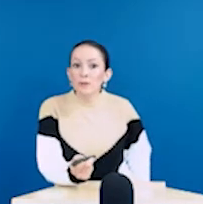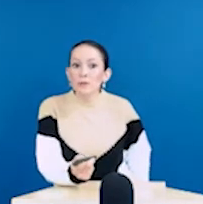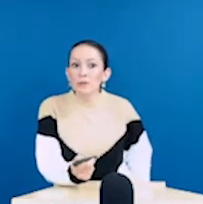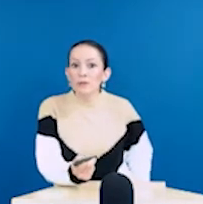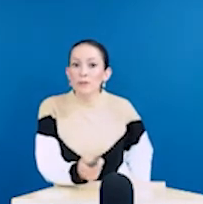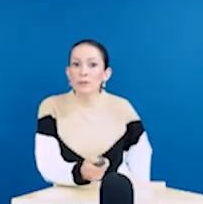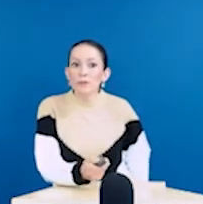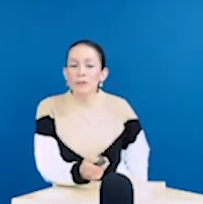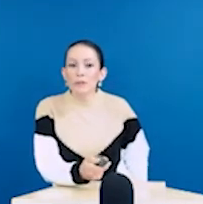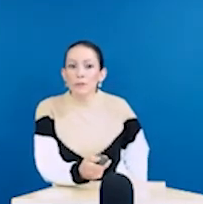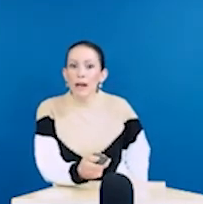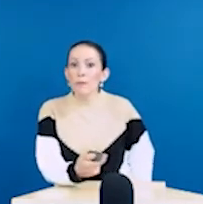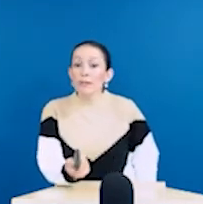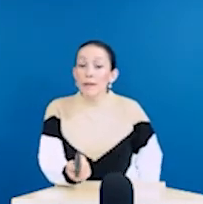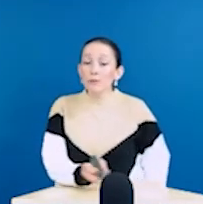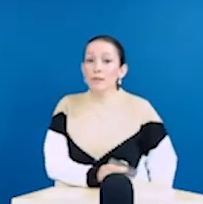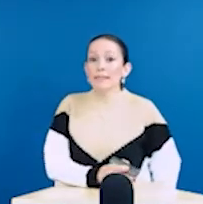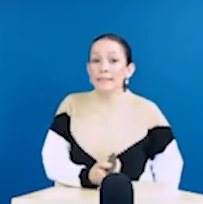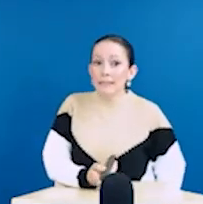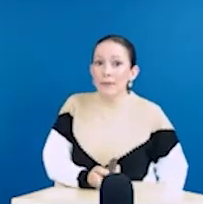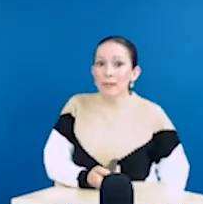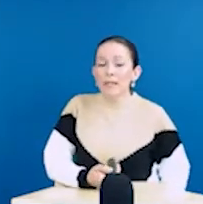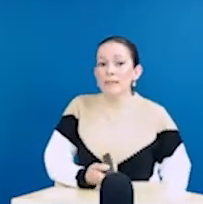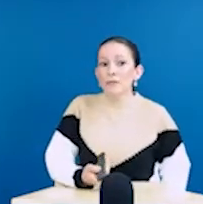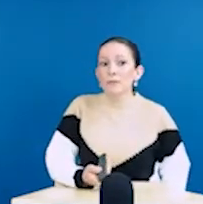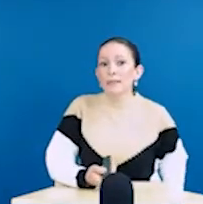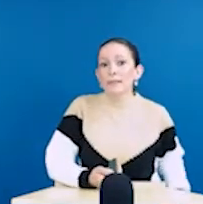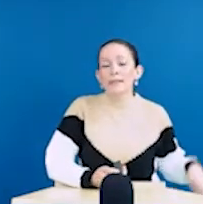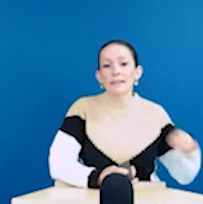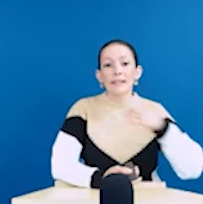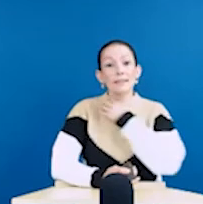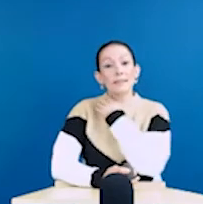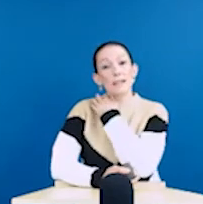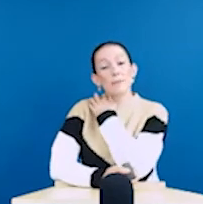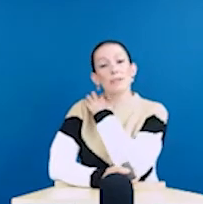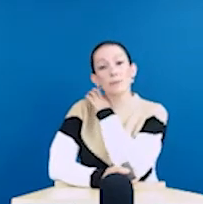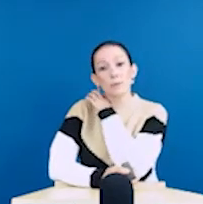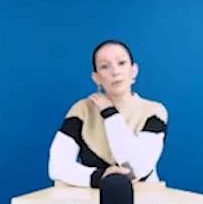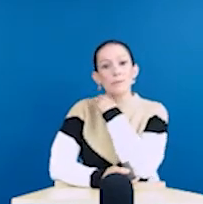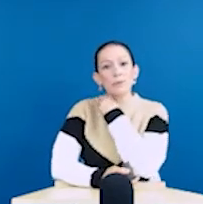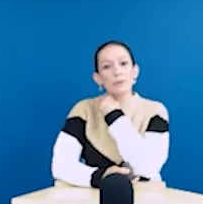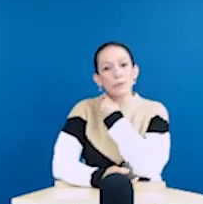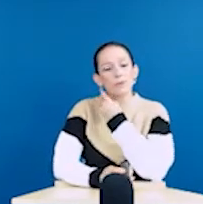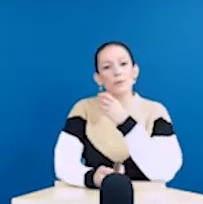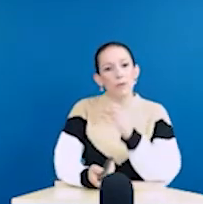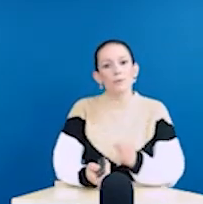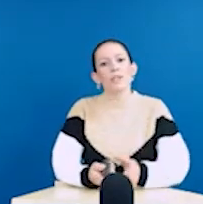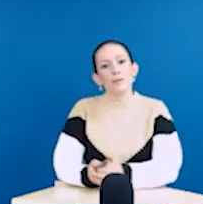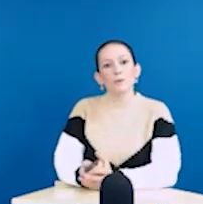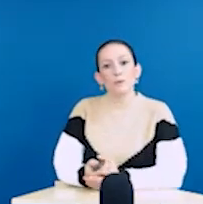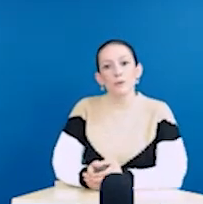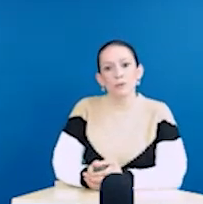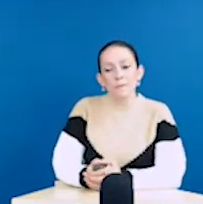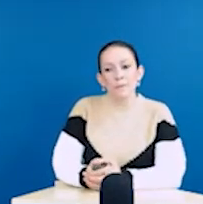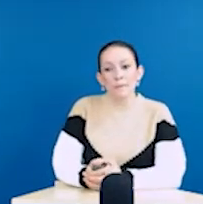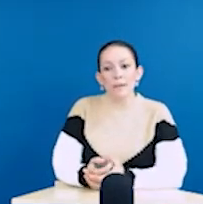si nosotros cuando abordamos estas familias y estos pacientes, les enseñamos de que nosotros tenemos unos protocolos, de